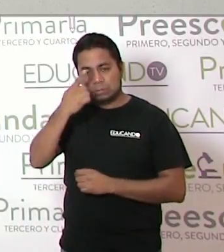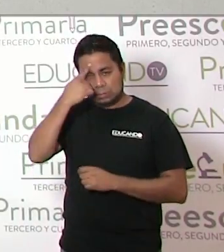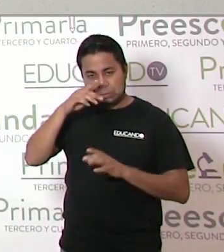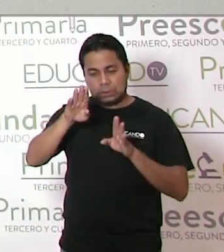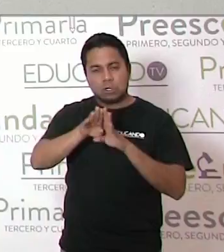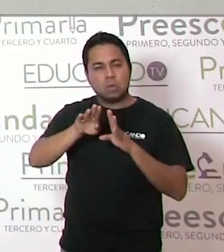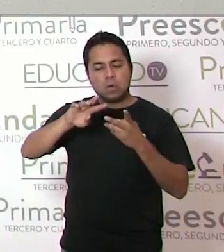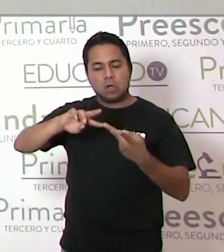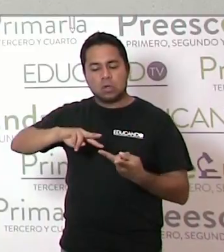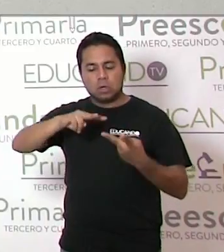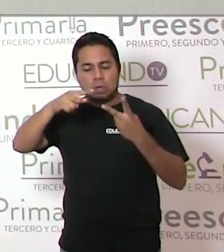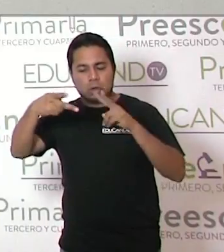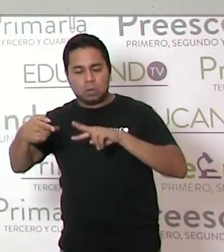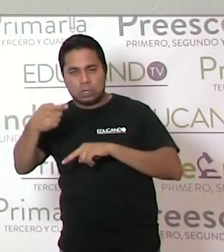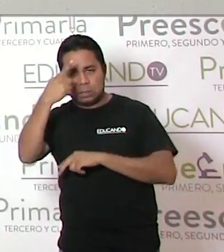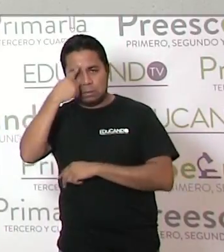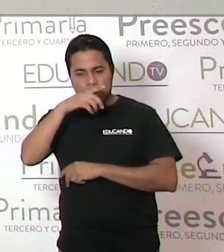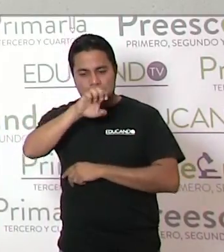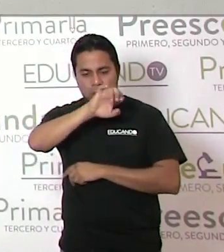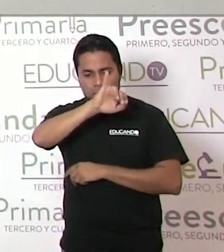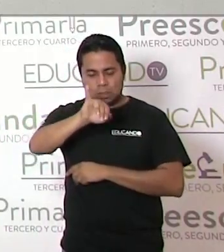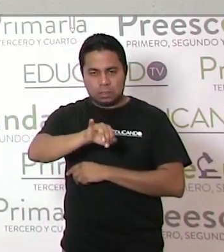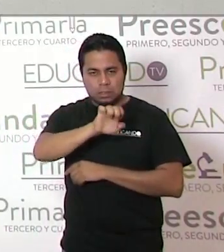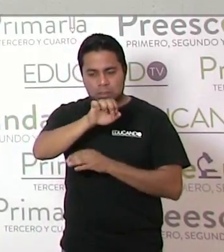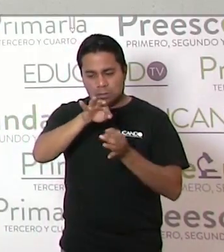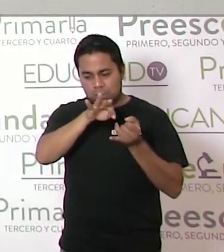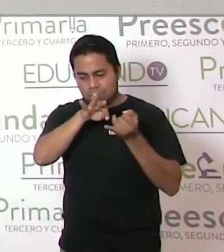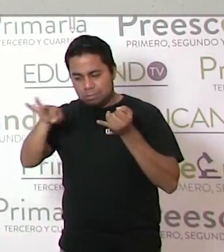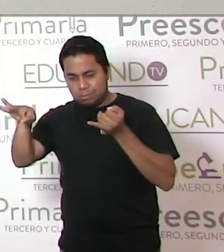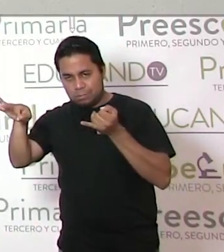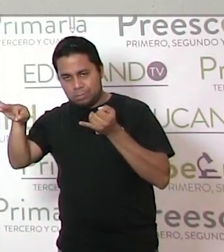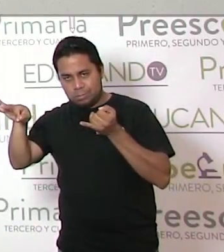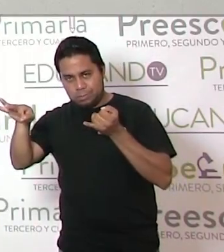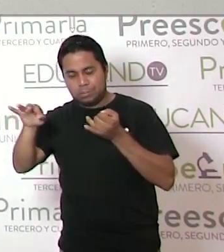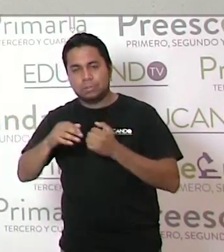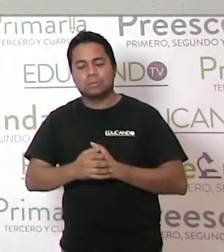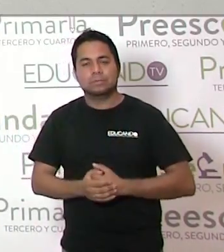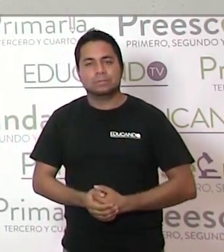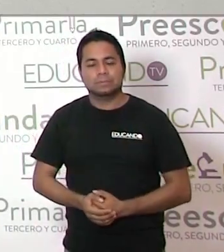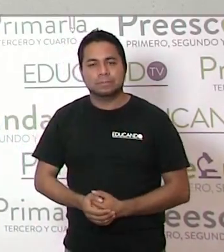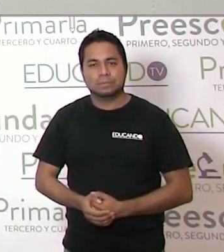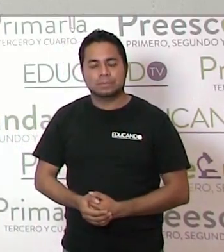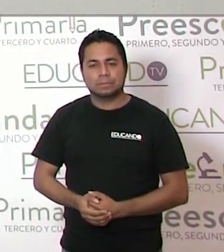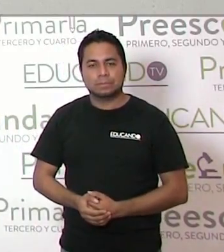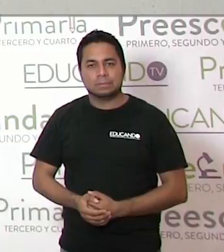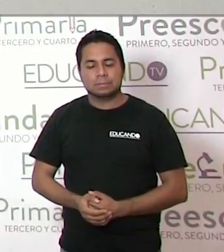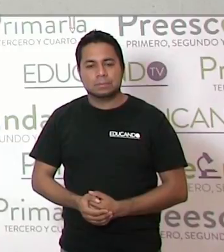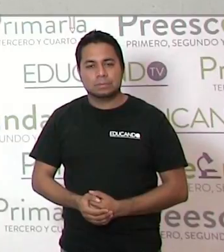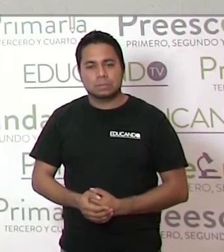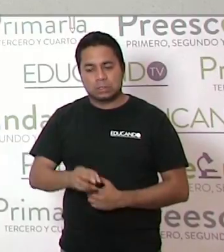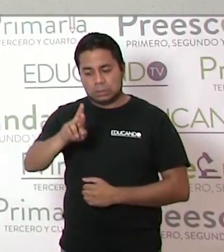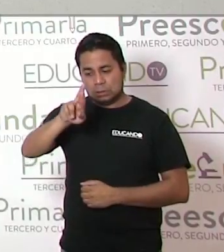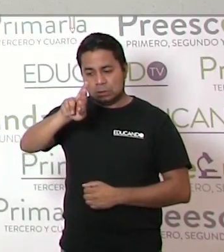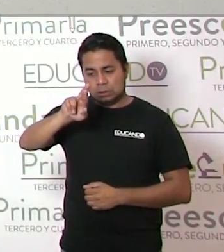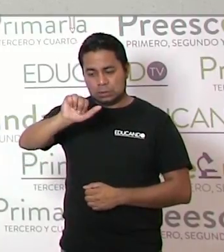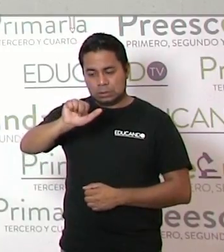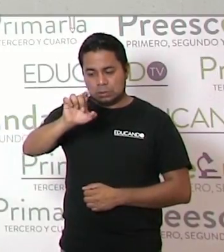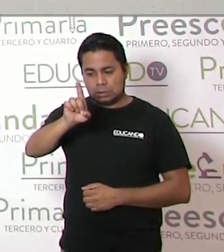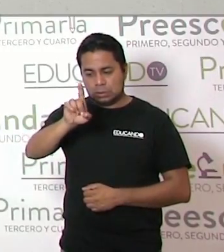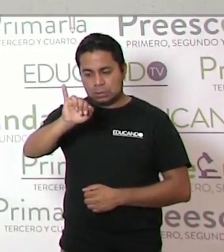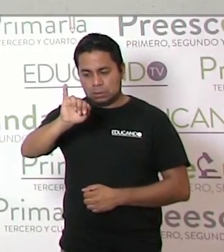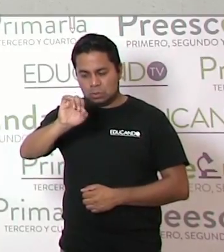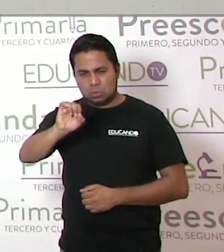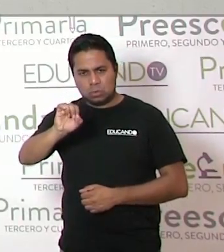opuesta al eje que termina en un cuerpo. ¿Y el radio?